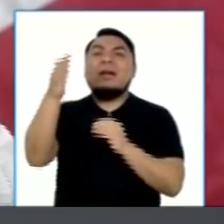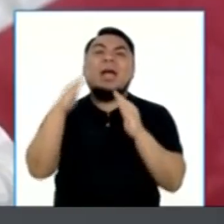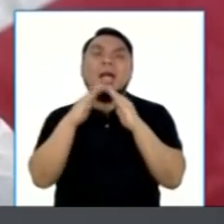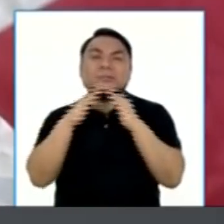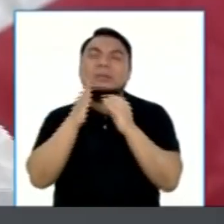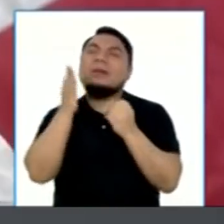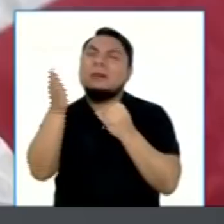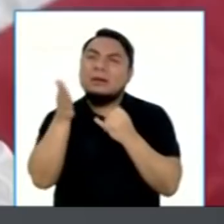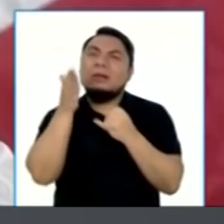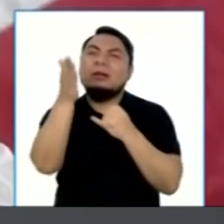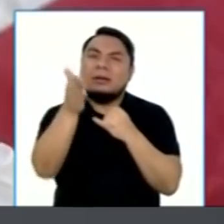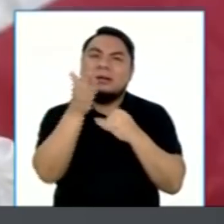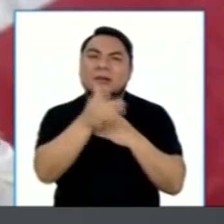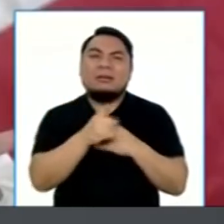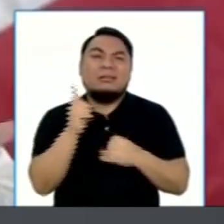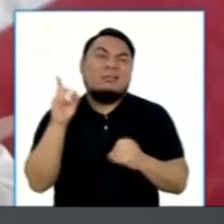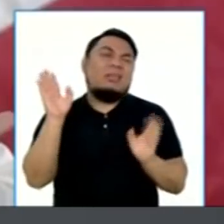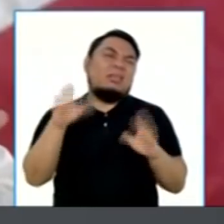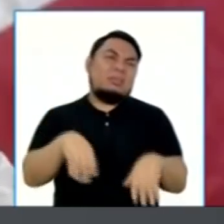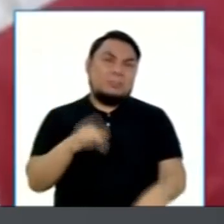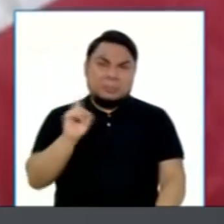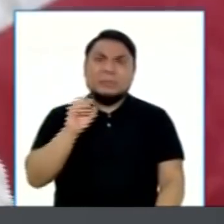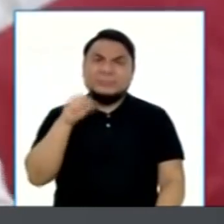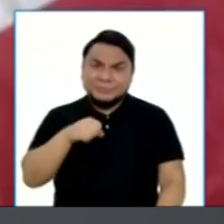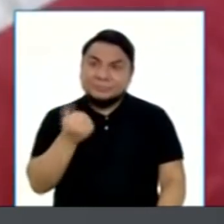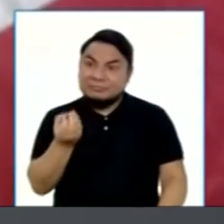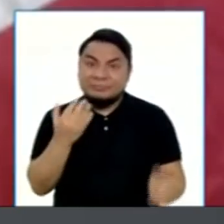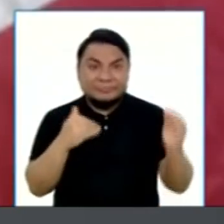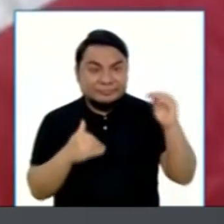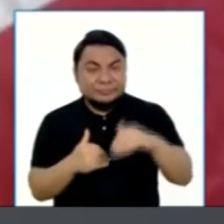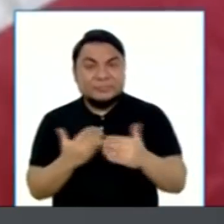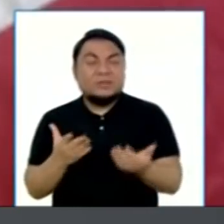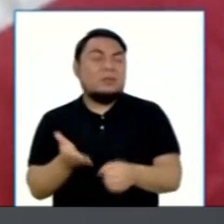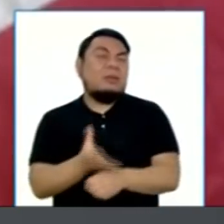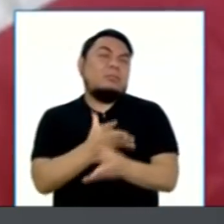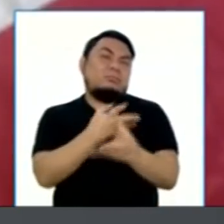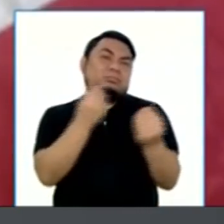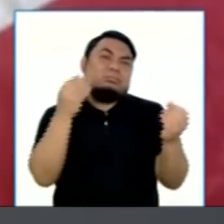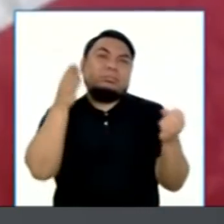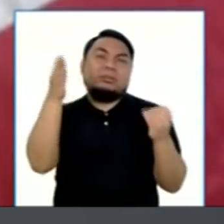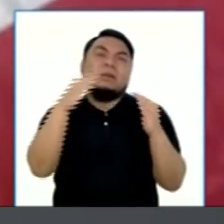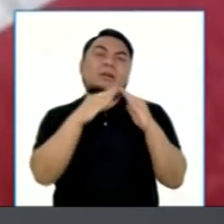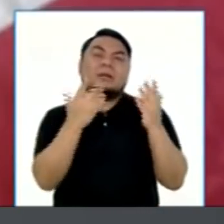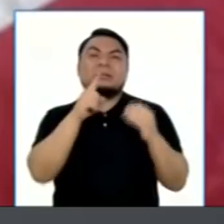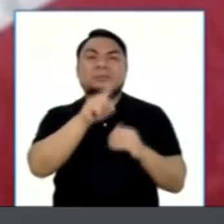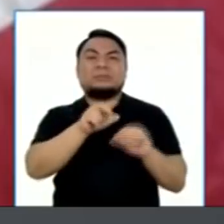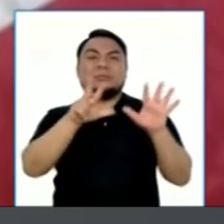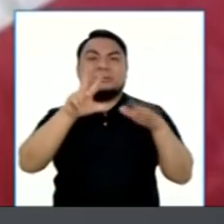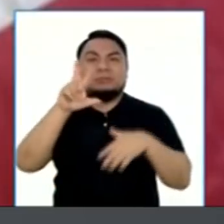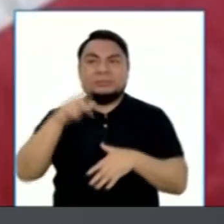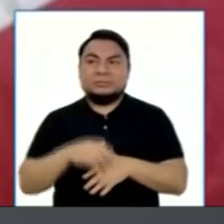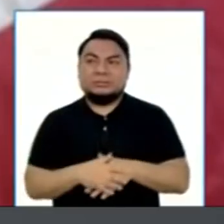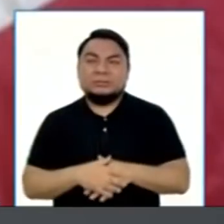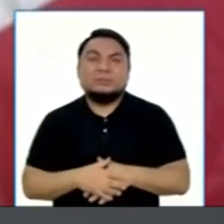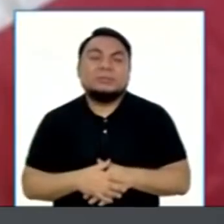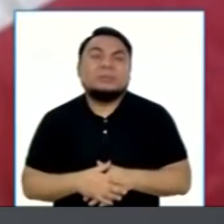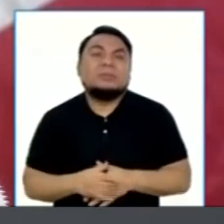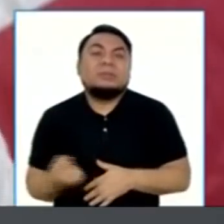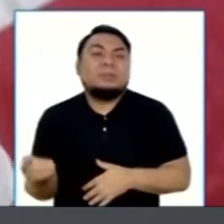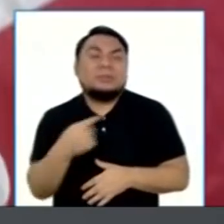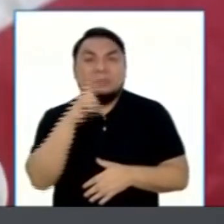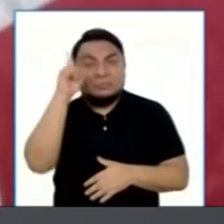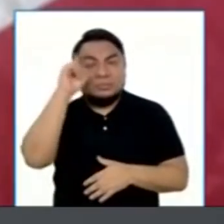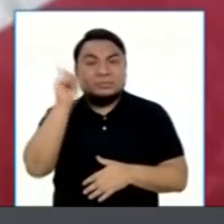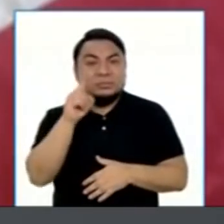Oye, se crea conciencia. ¿Cuántos operativos Taita se ha hecho? 183. No, muchos no